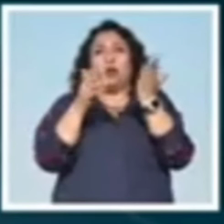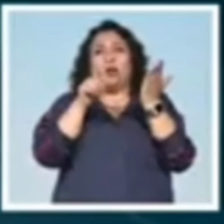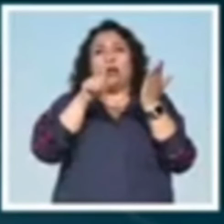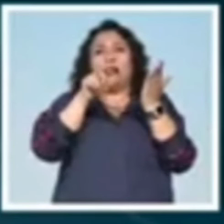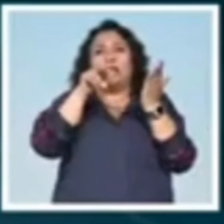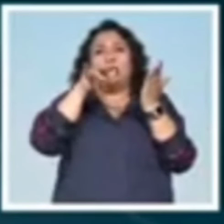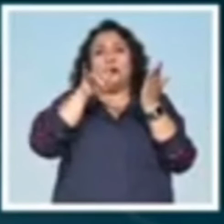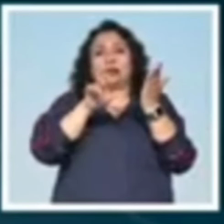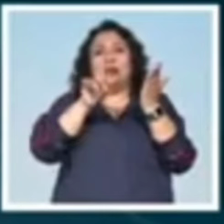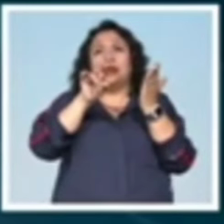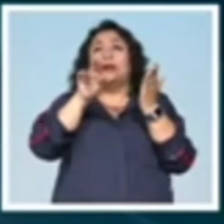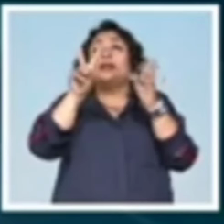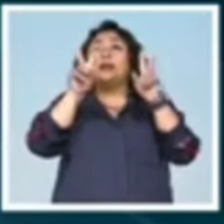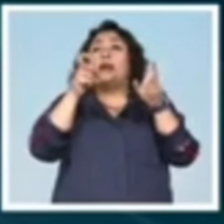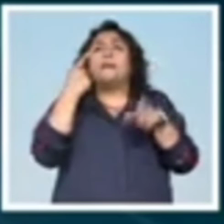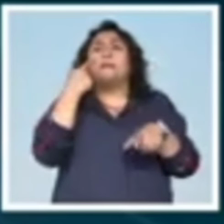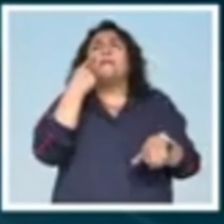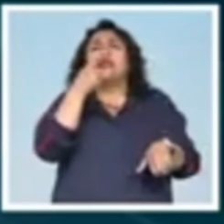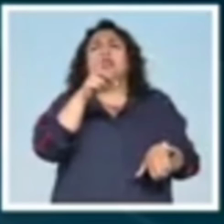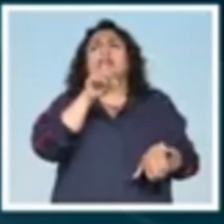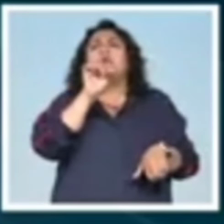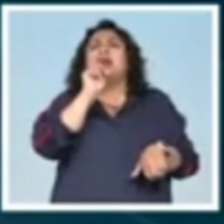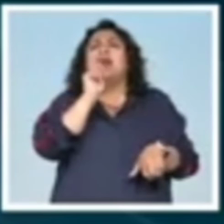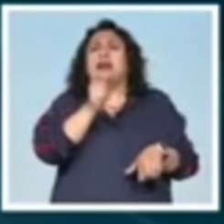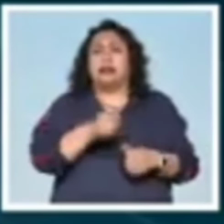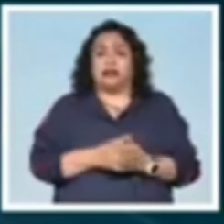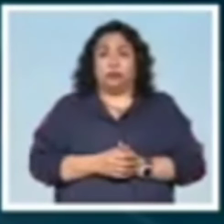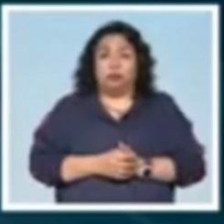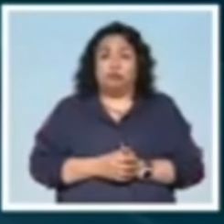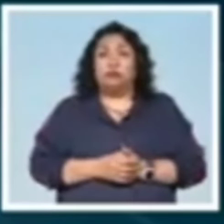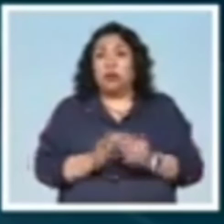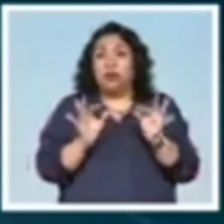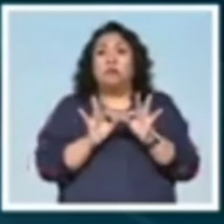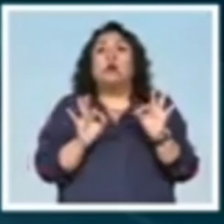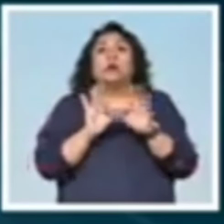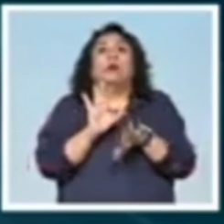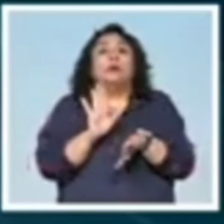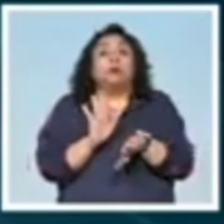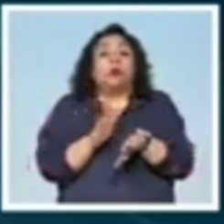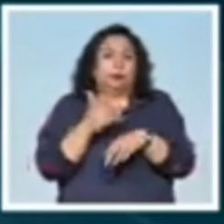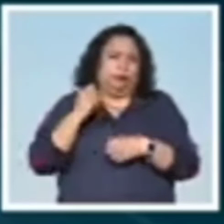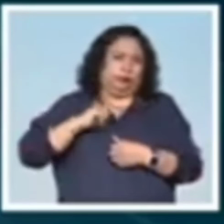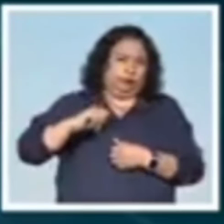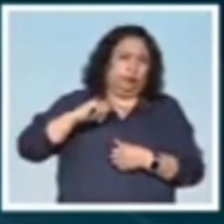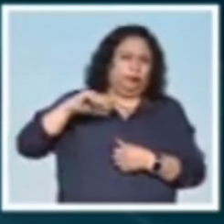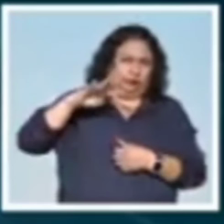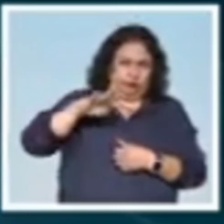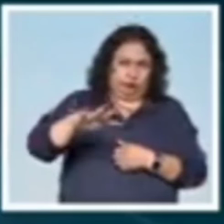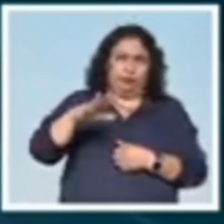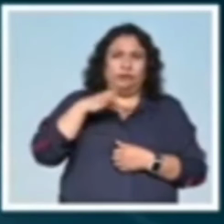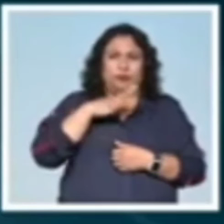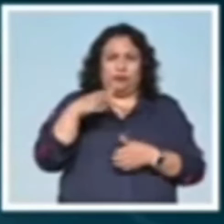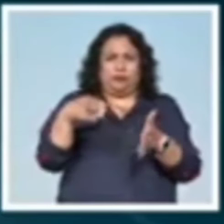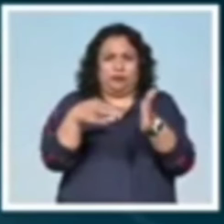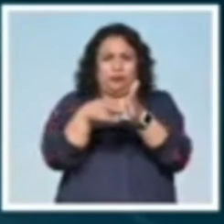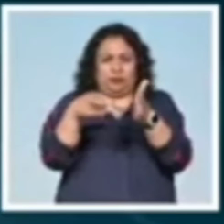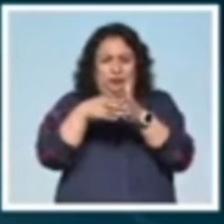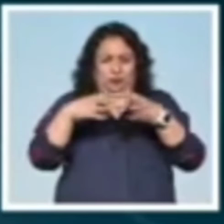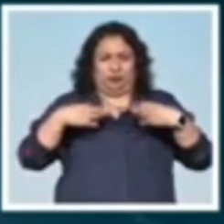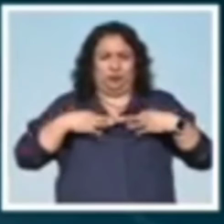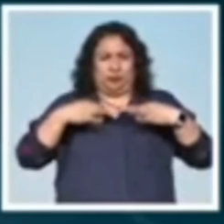Derbez titulado Que mira Damián. ¿Por qué es relevante? Bueno, porque en el siglo XIX hacen estos cajones de